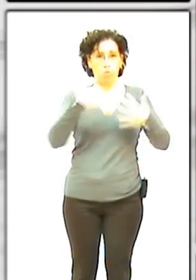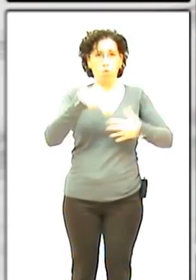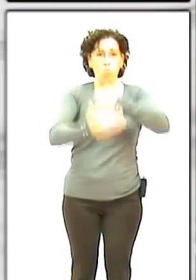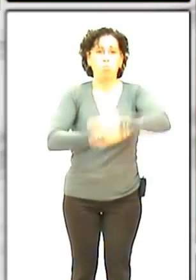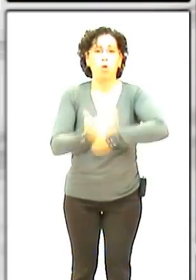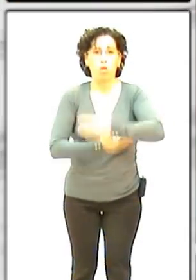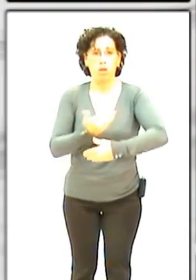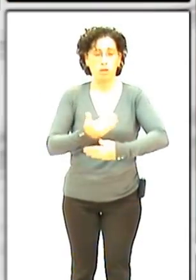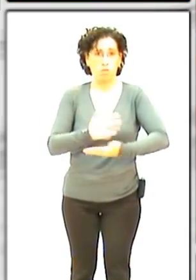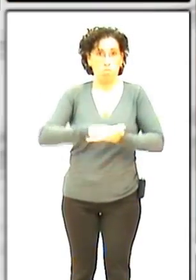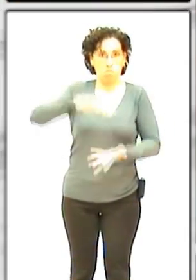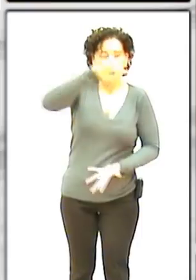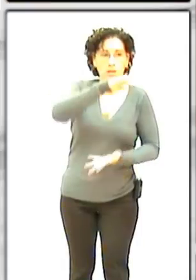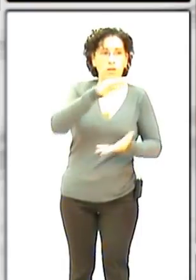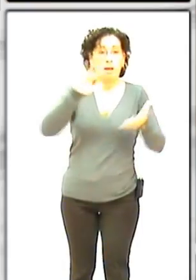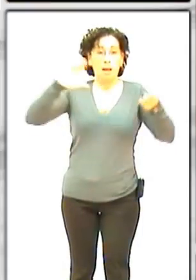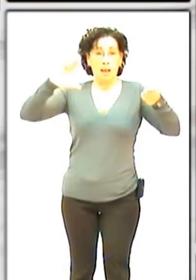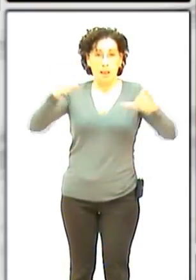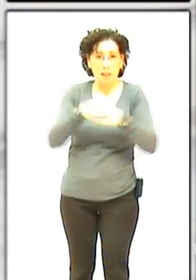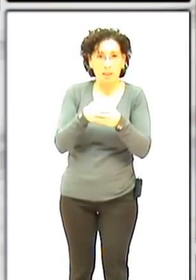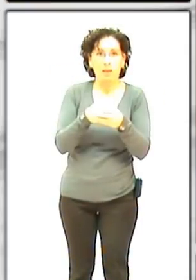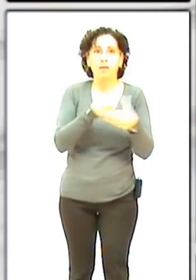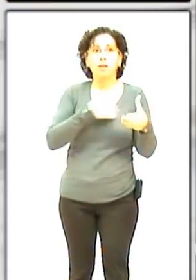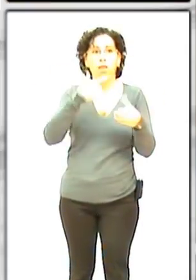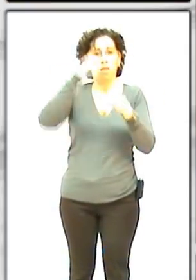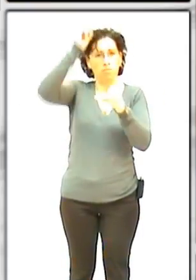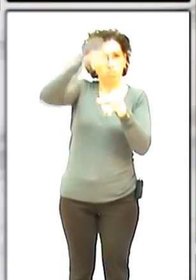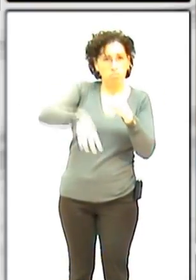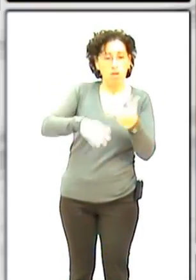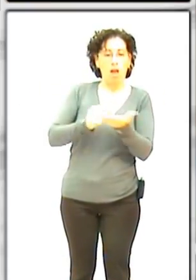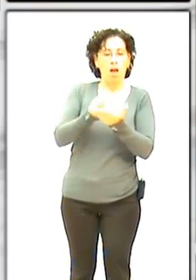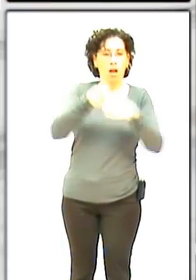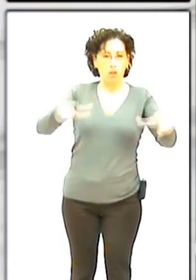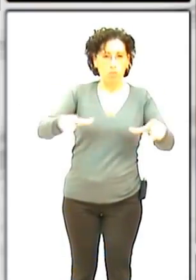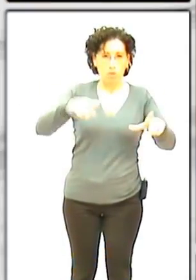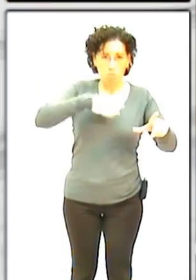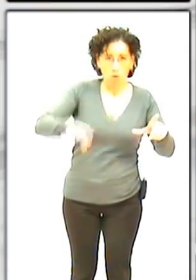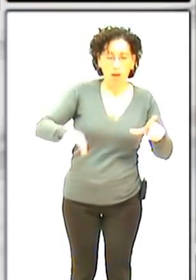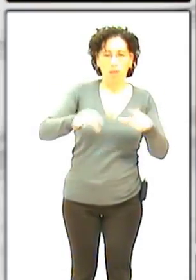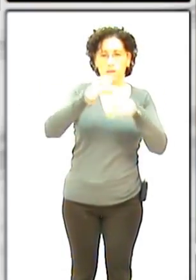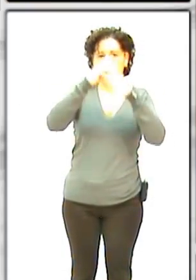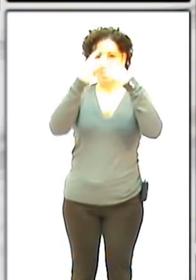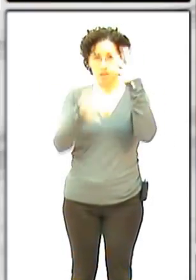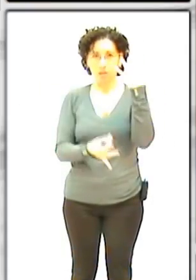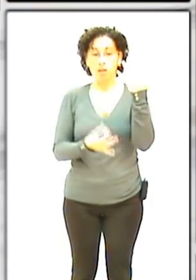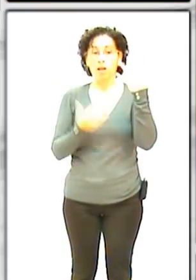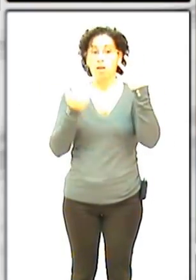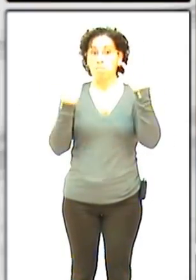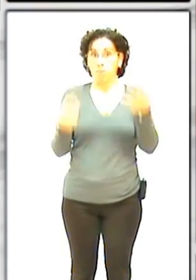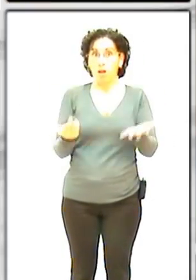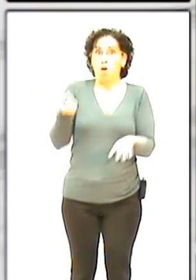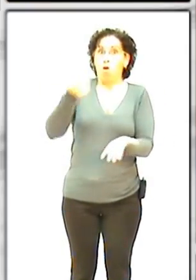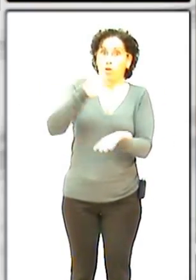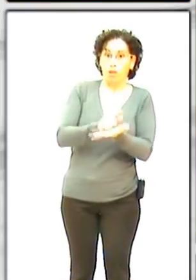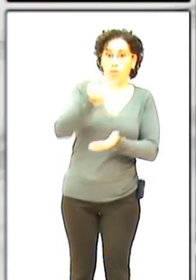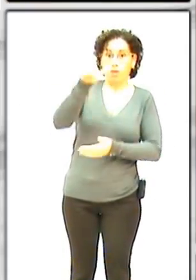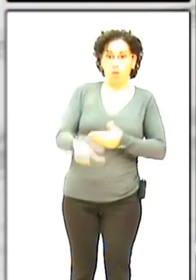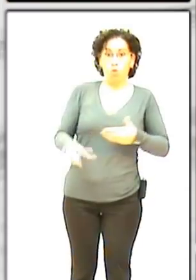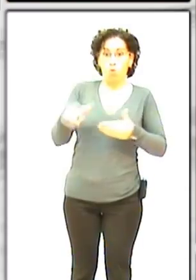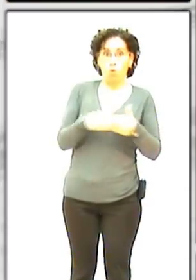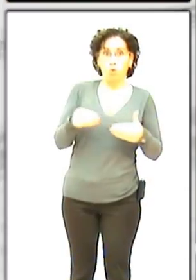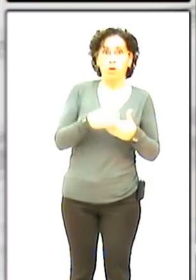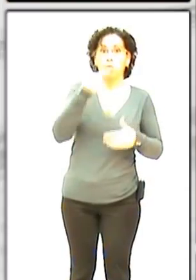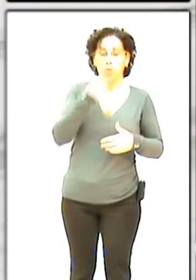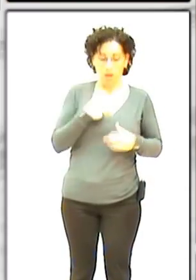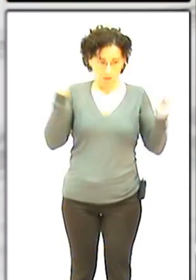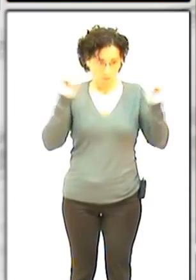son más pequeñitos, pues son capaces de cargar una buena cartografía, etcétera. Pero, de nuevo, el usuario cuando lo prueba dice, sí, pero es que